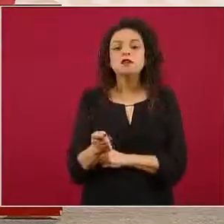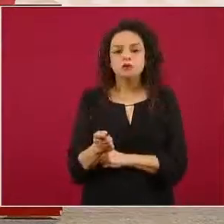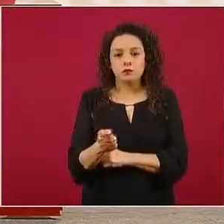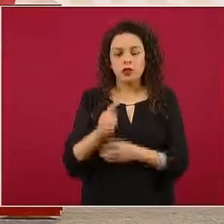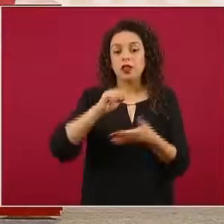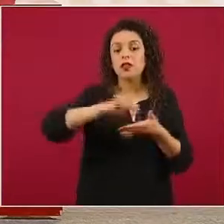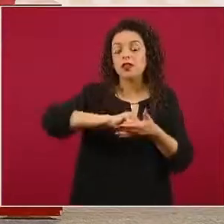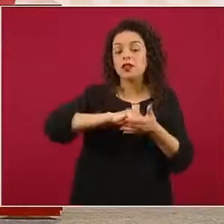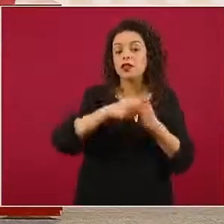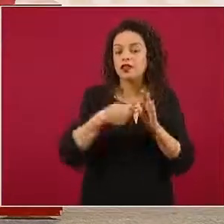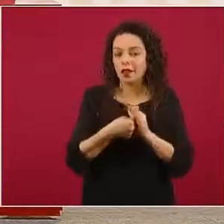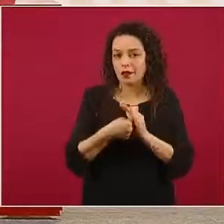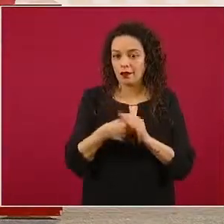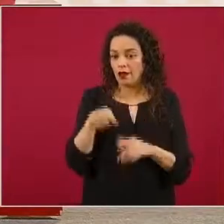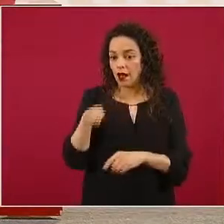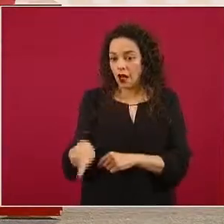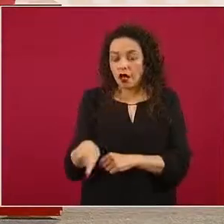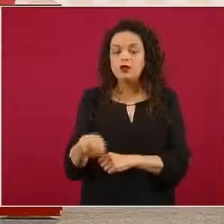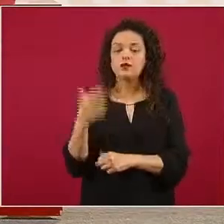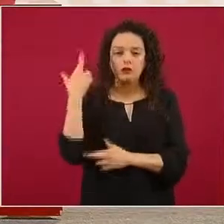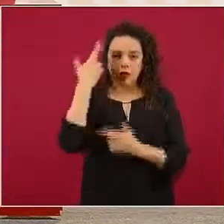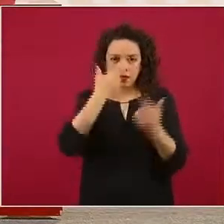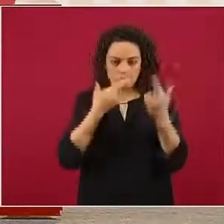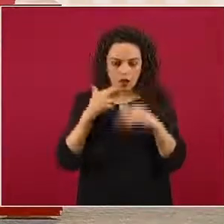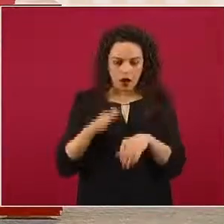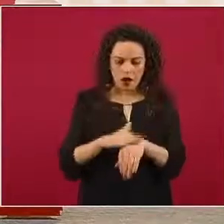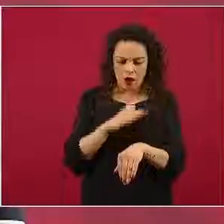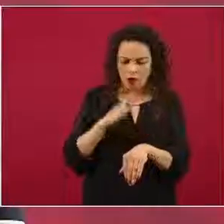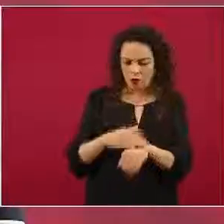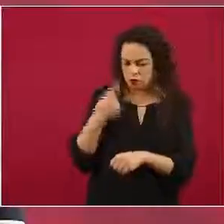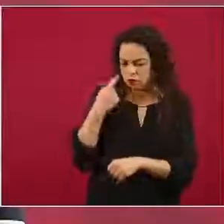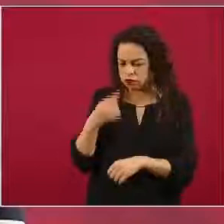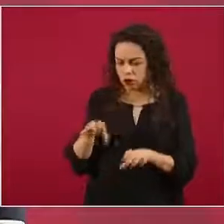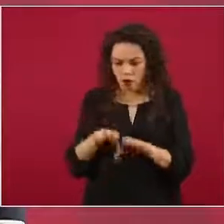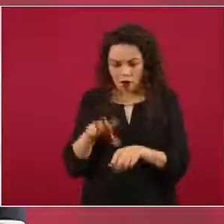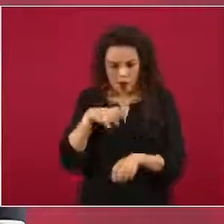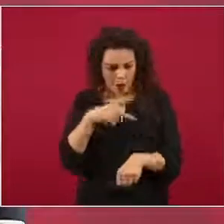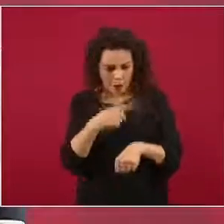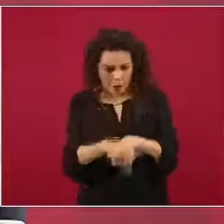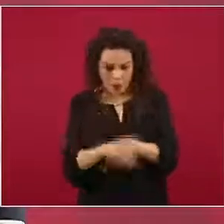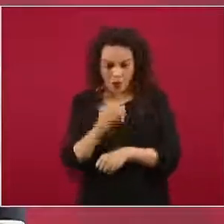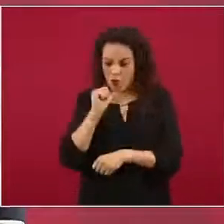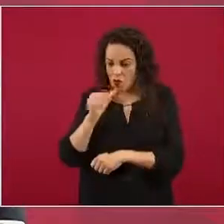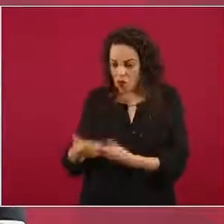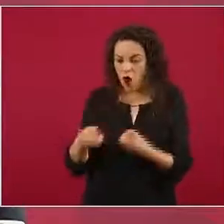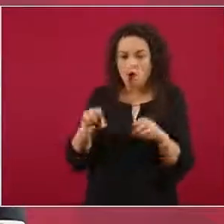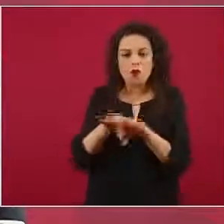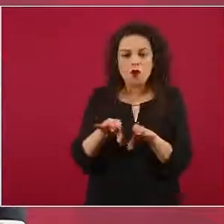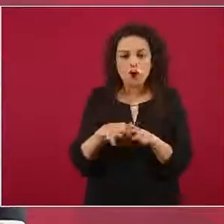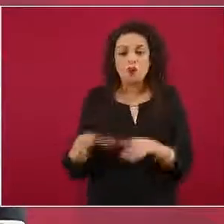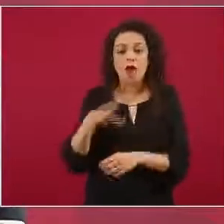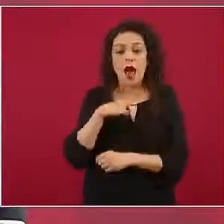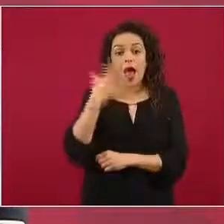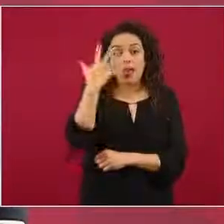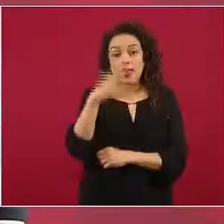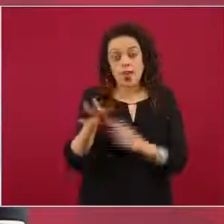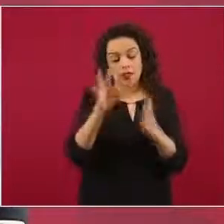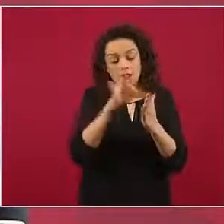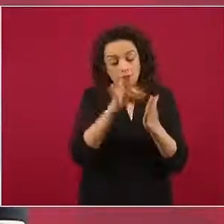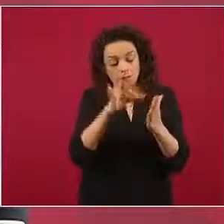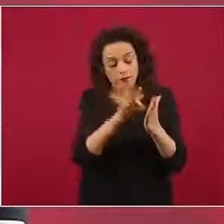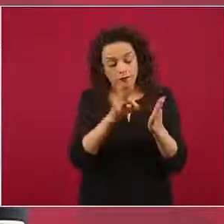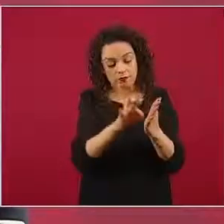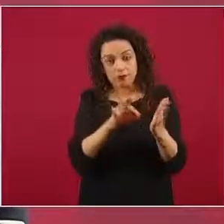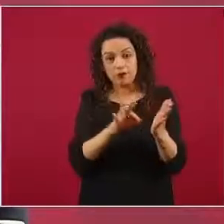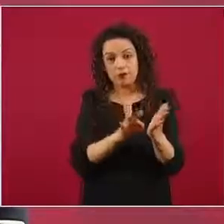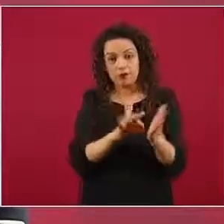de evaluación precisamente del riesgo que está basado en este momento en 10 indicadores. Pero además,